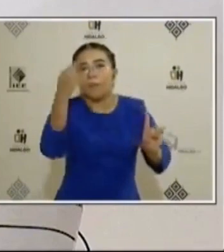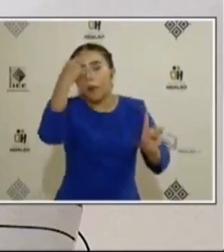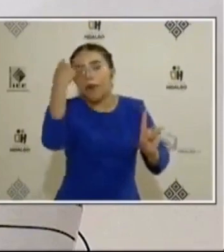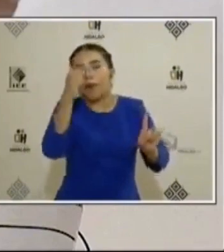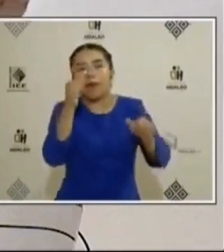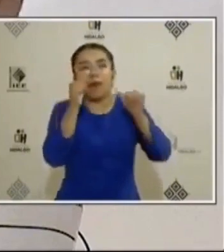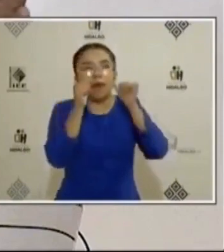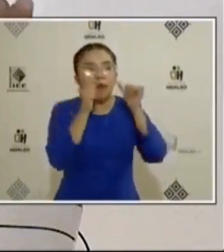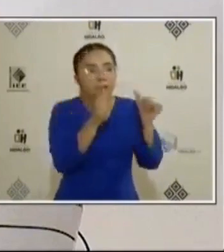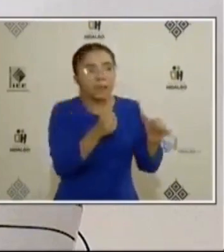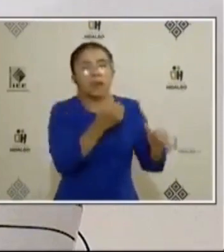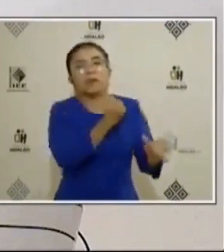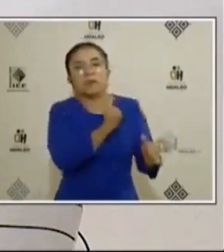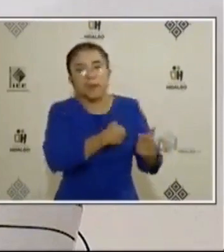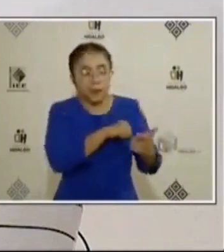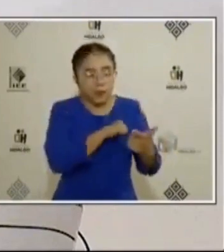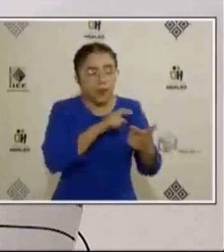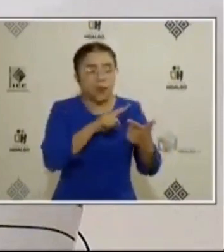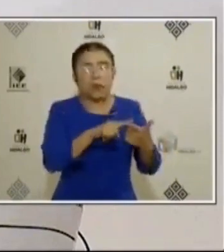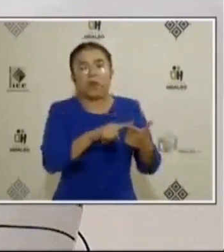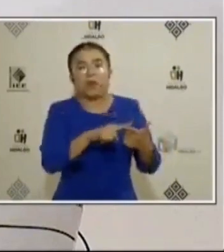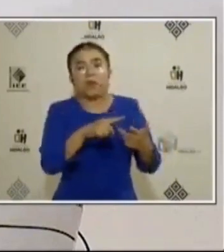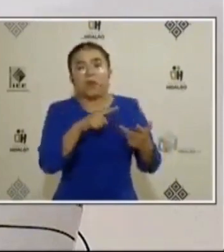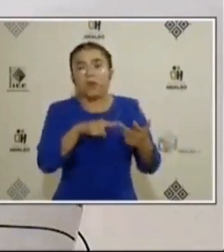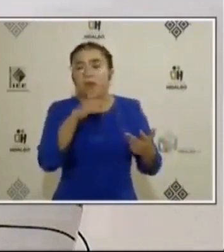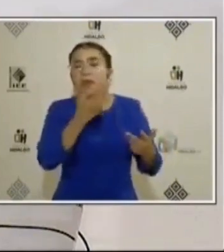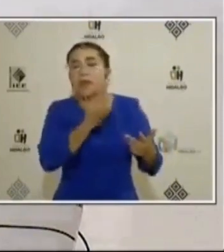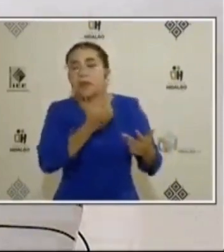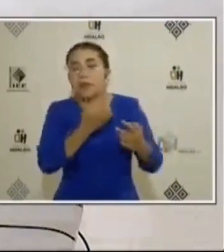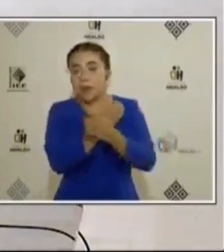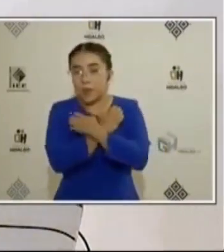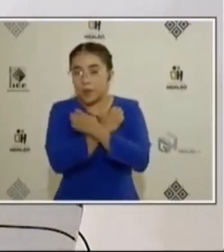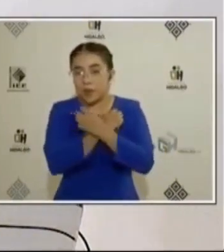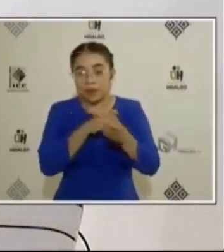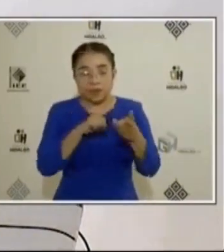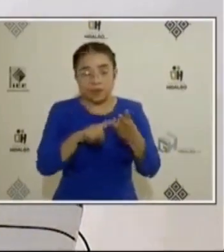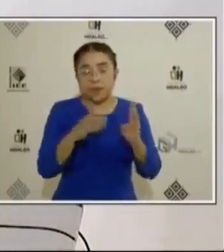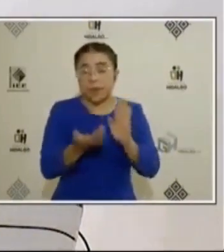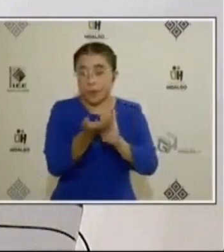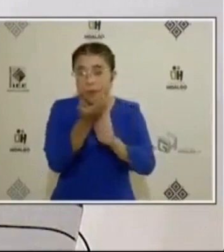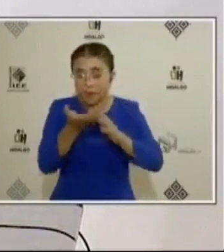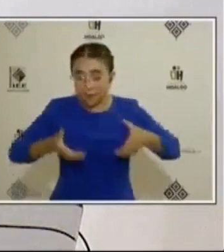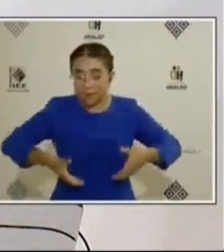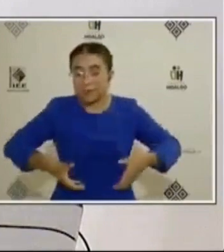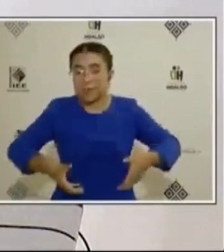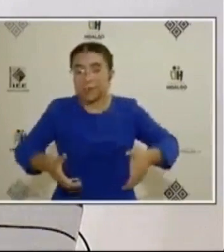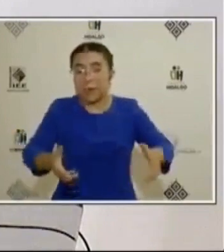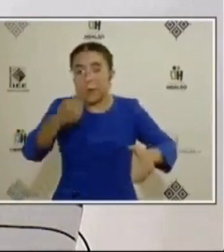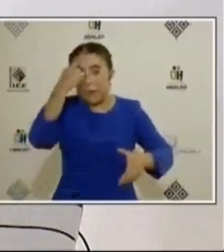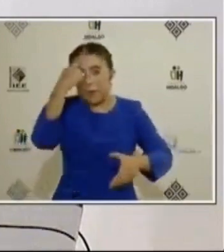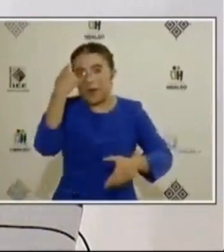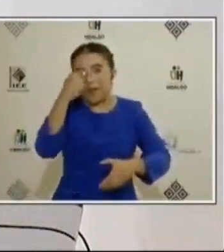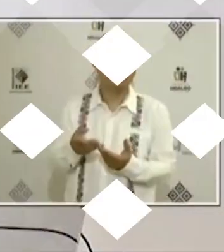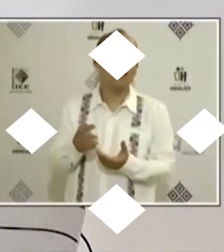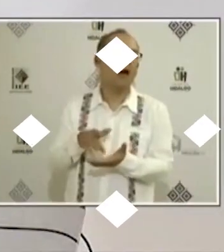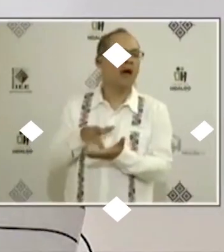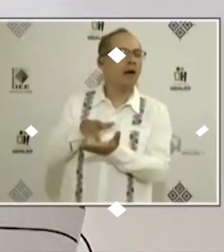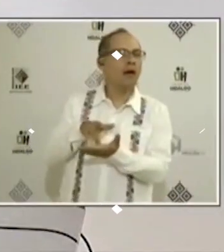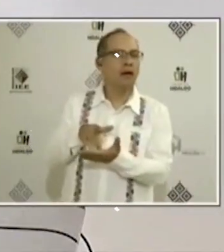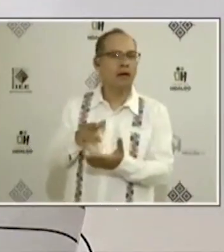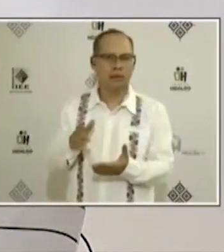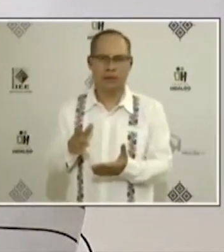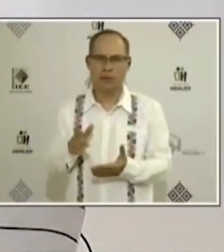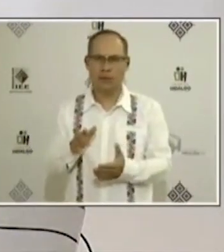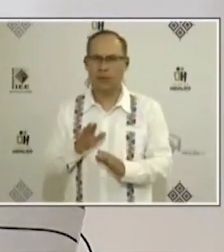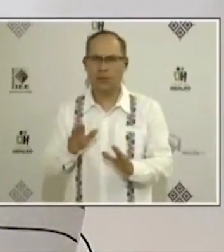atender la salud, la educación y la infraestructura para tener el Hidalgo que queremos. Una